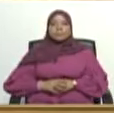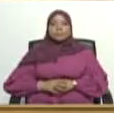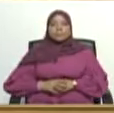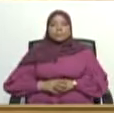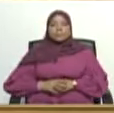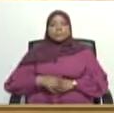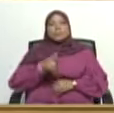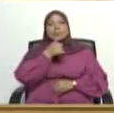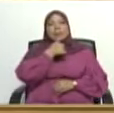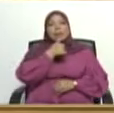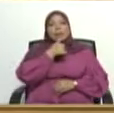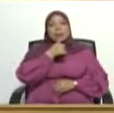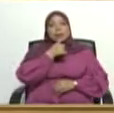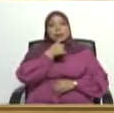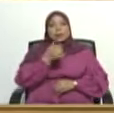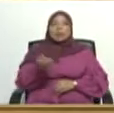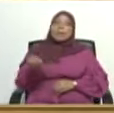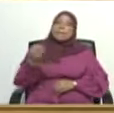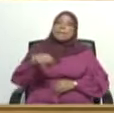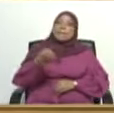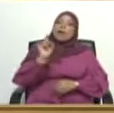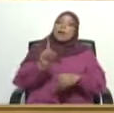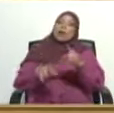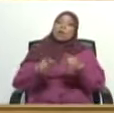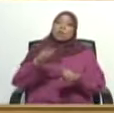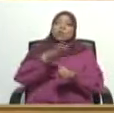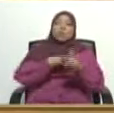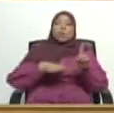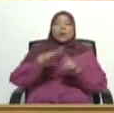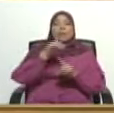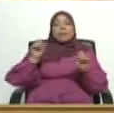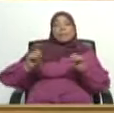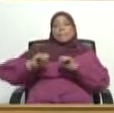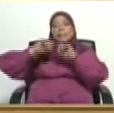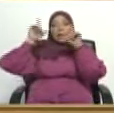quién sabe, por algún suceso milagroso,